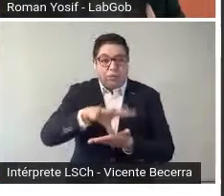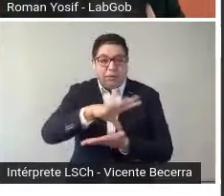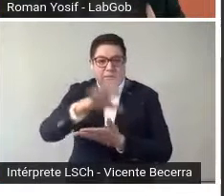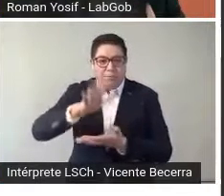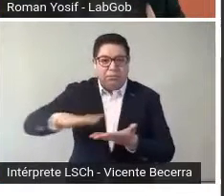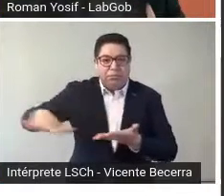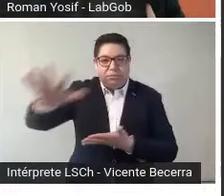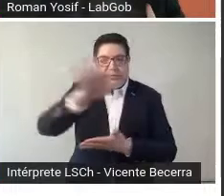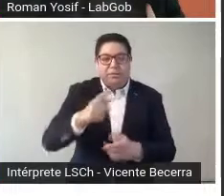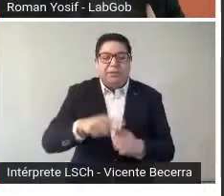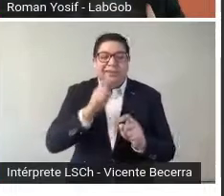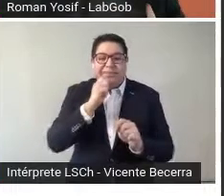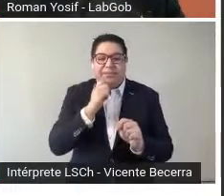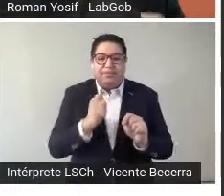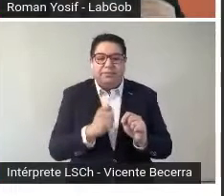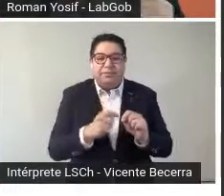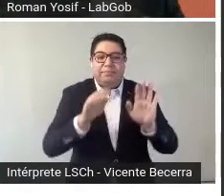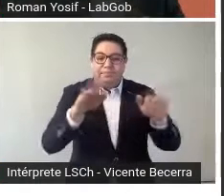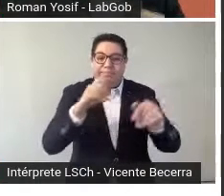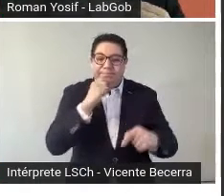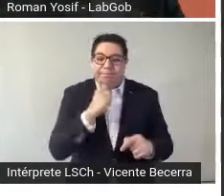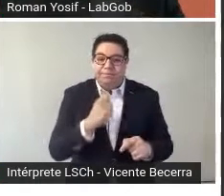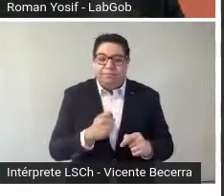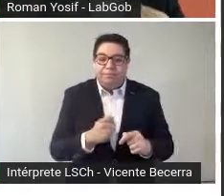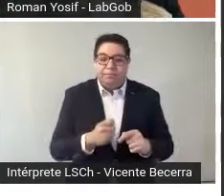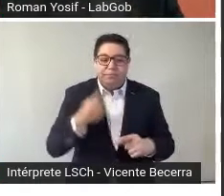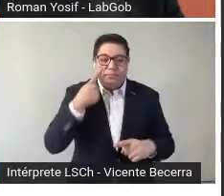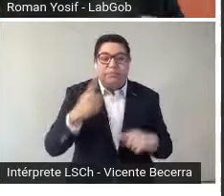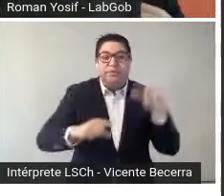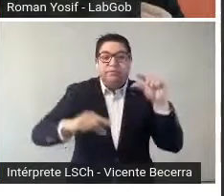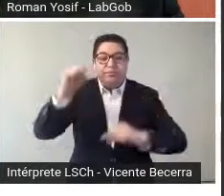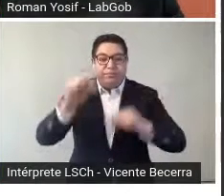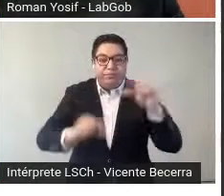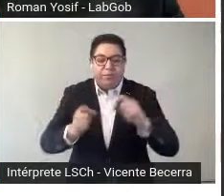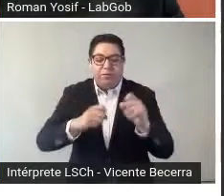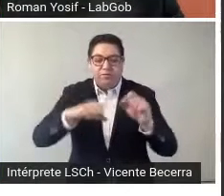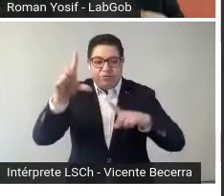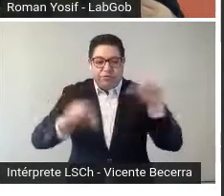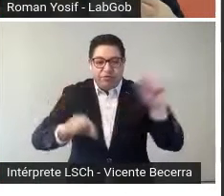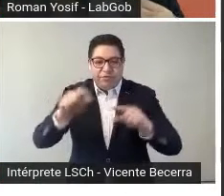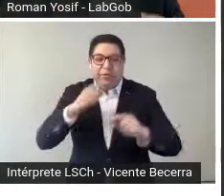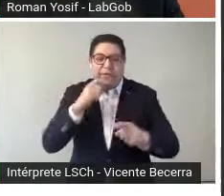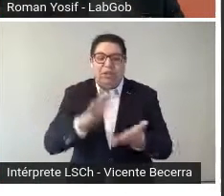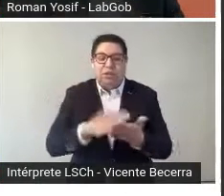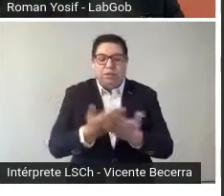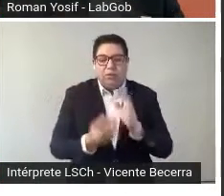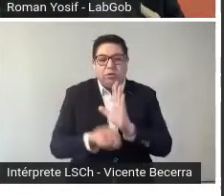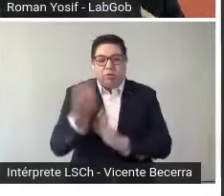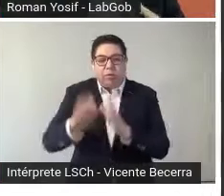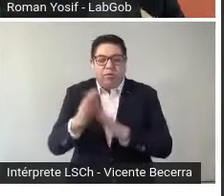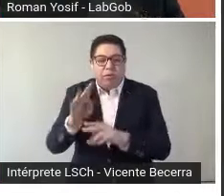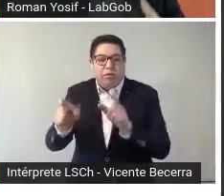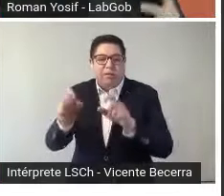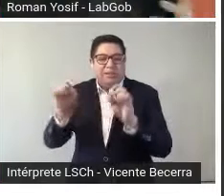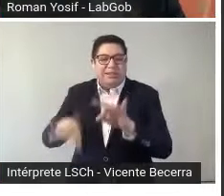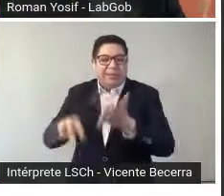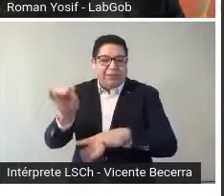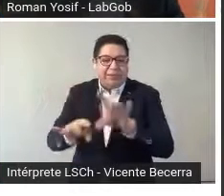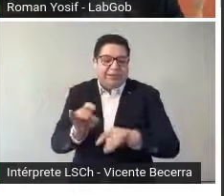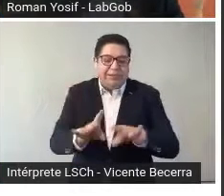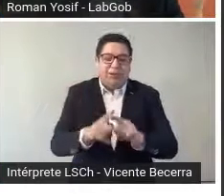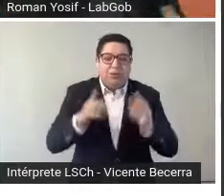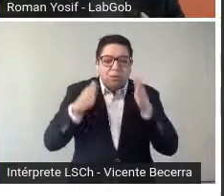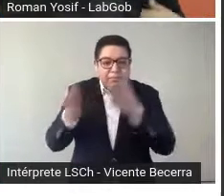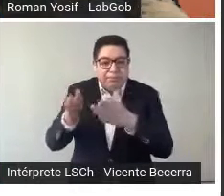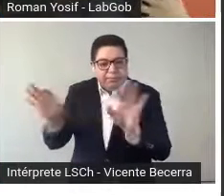índice que nos permite, a través de medir las capacidades de innovación de los servicios públicos, nos permite justamente orientar a